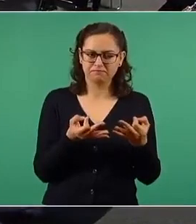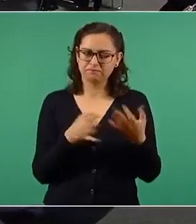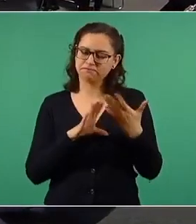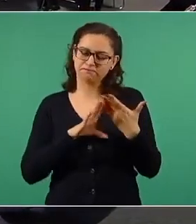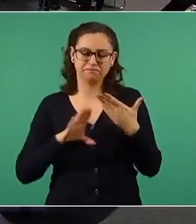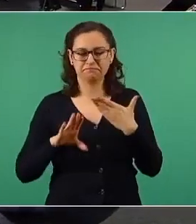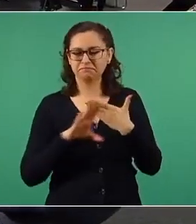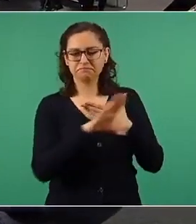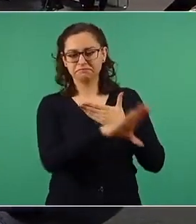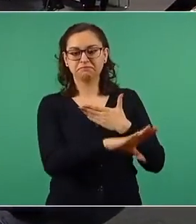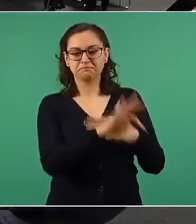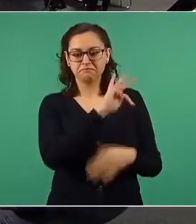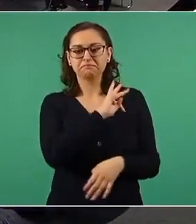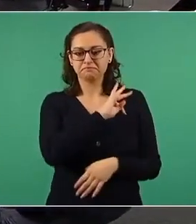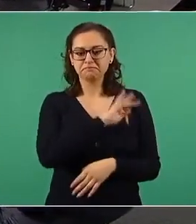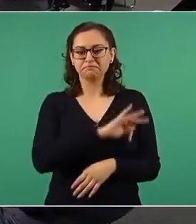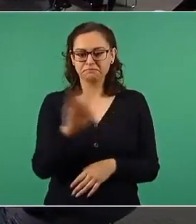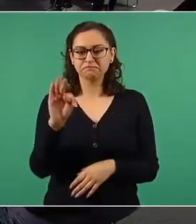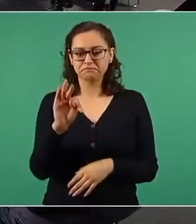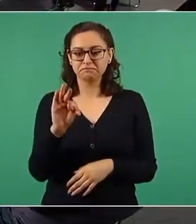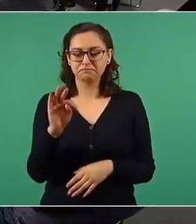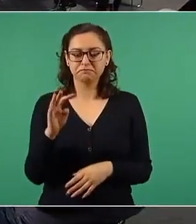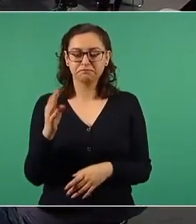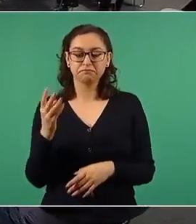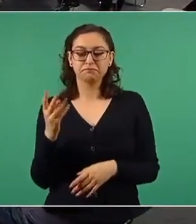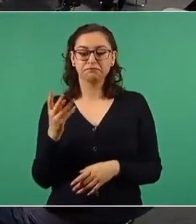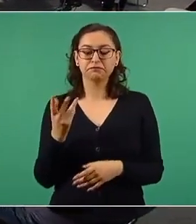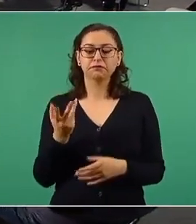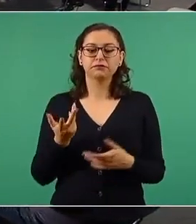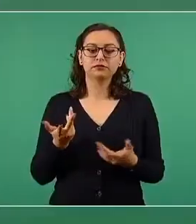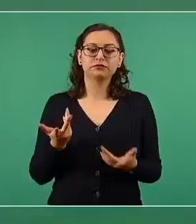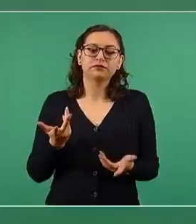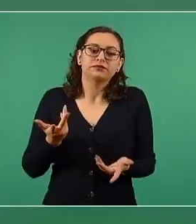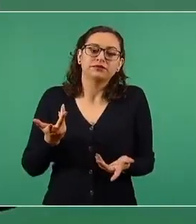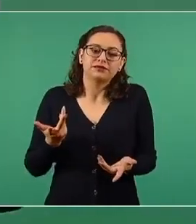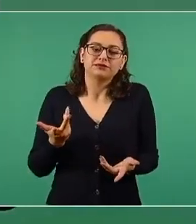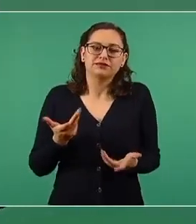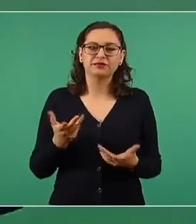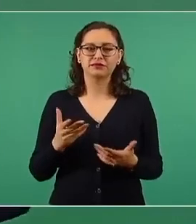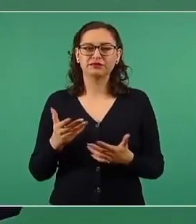ser enganchados por la delincuencia. O sea,